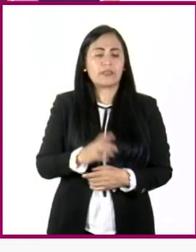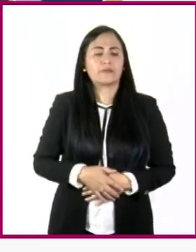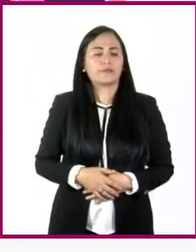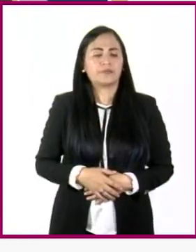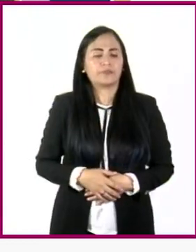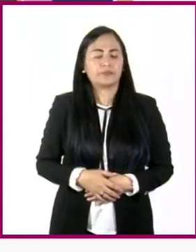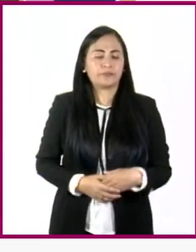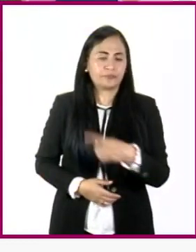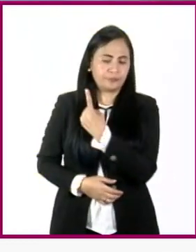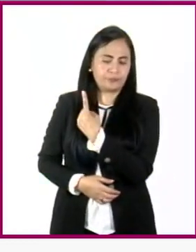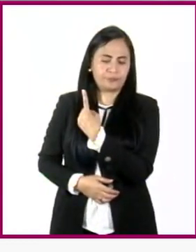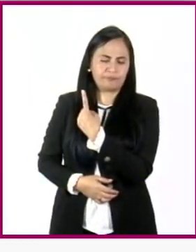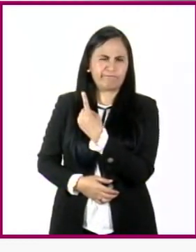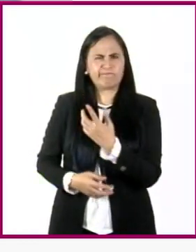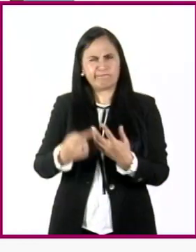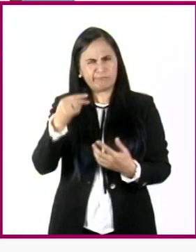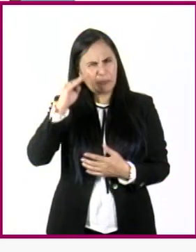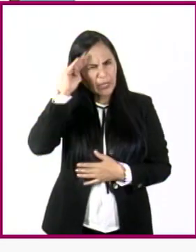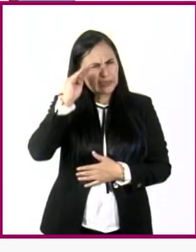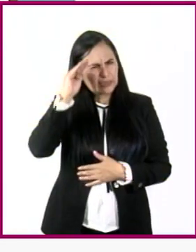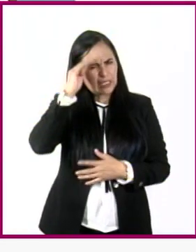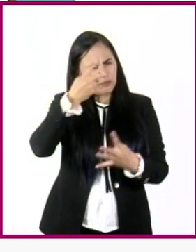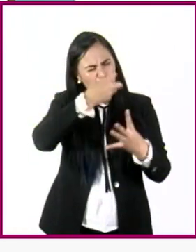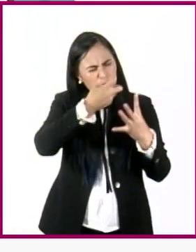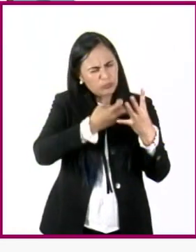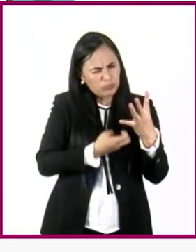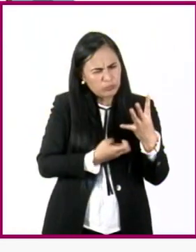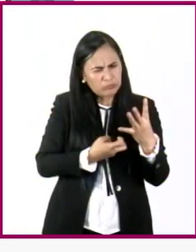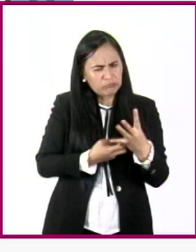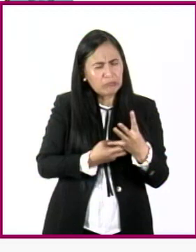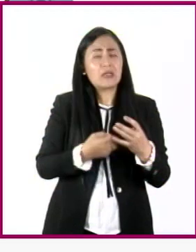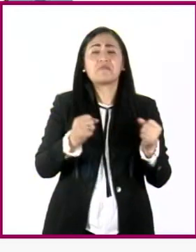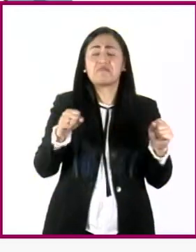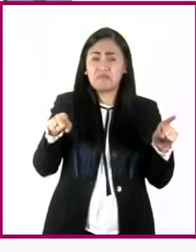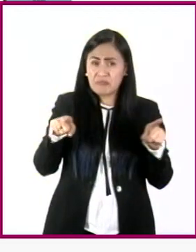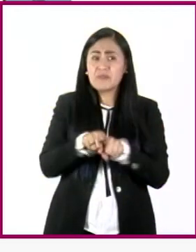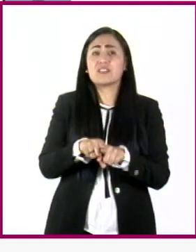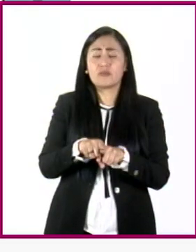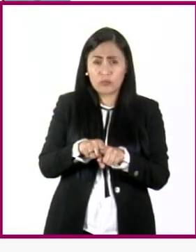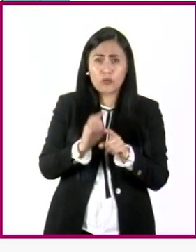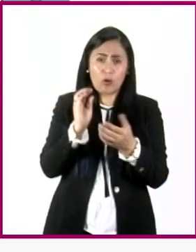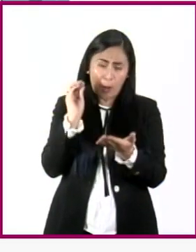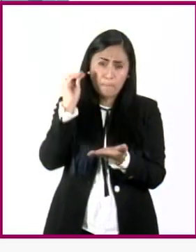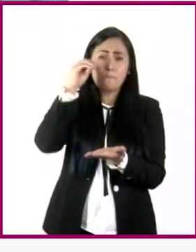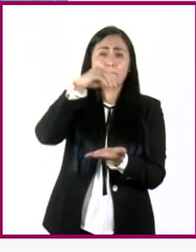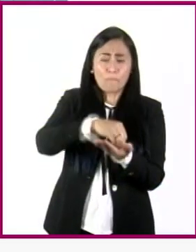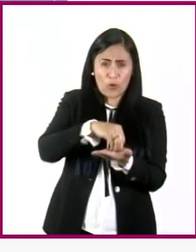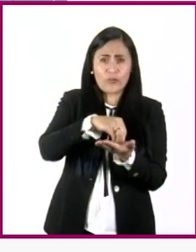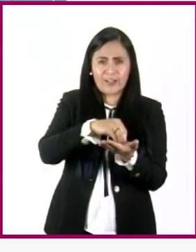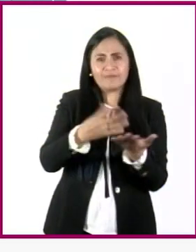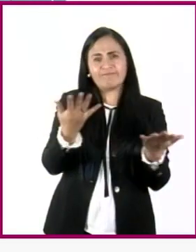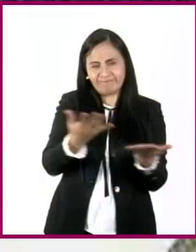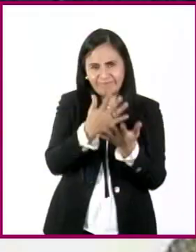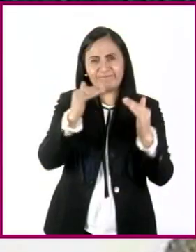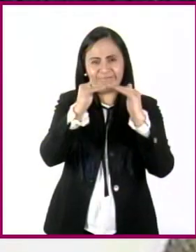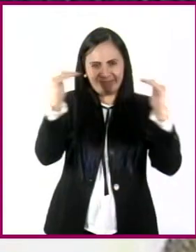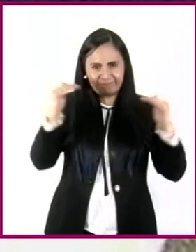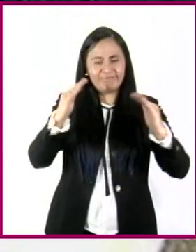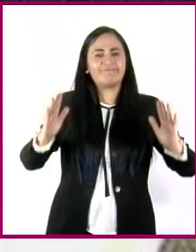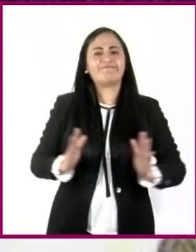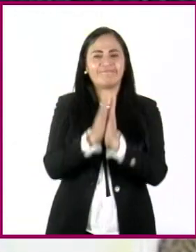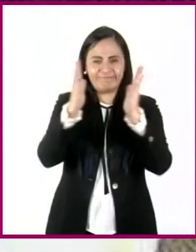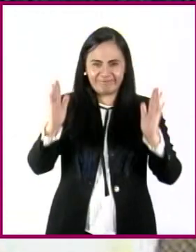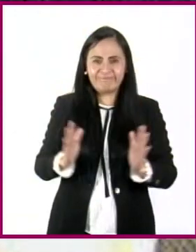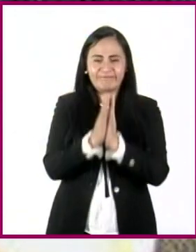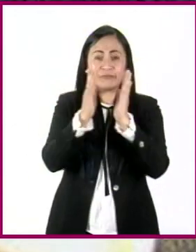de la teoría liberal, terminó por aportar a la construcción moderna de la democracia participativa. La